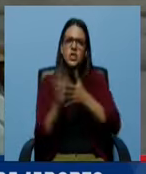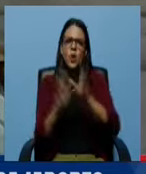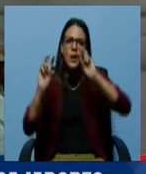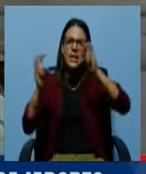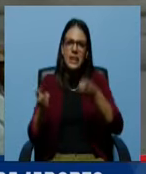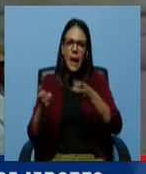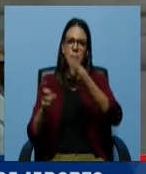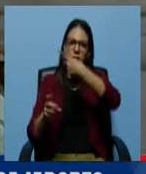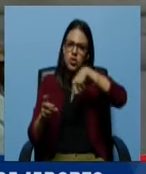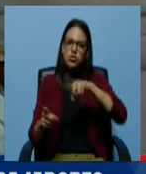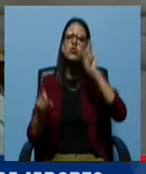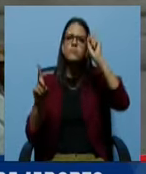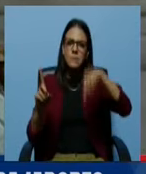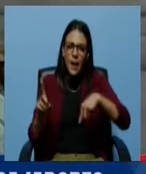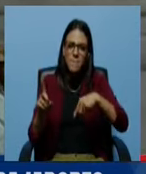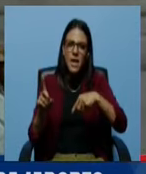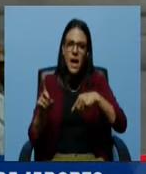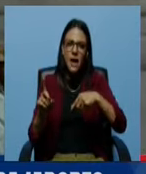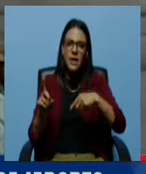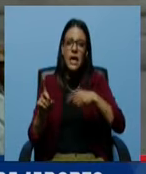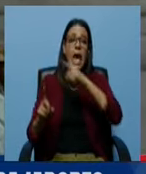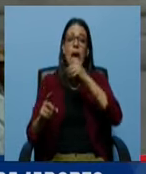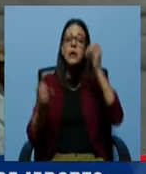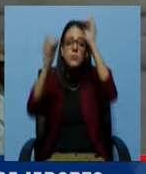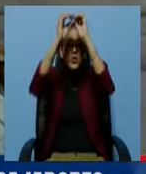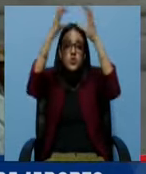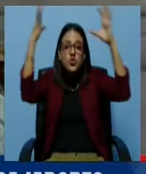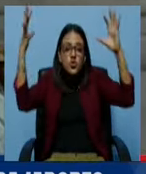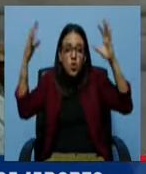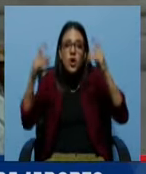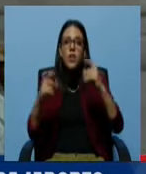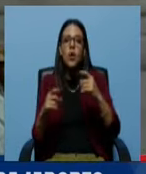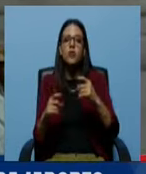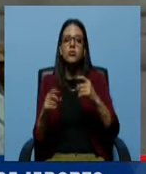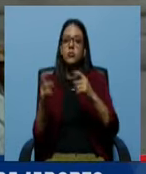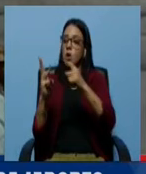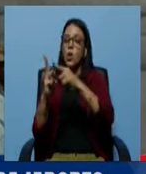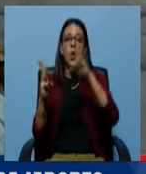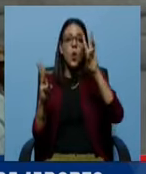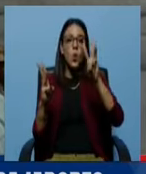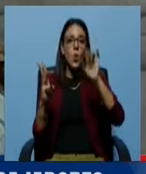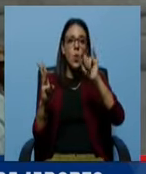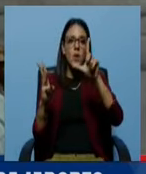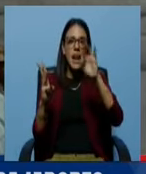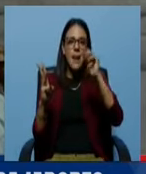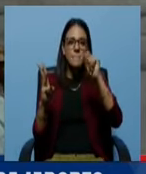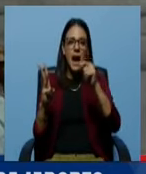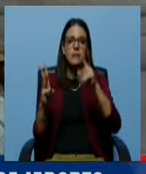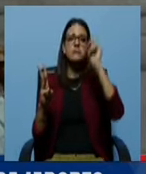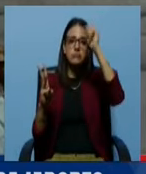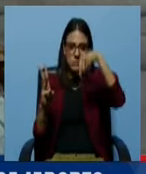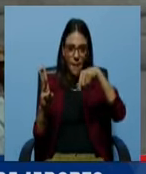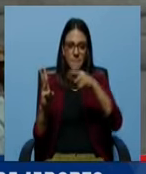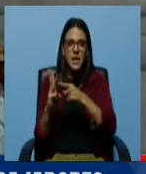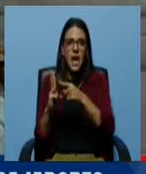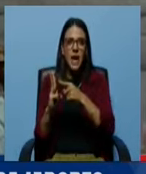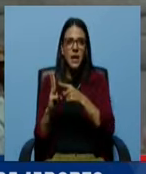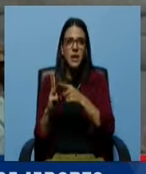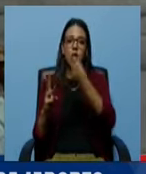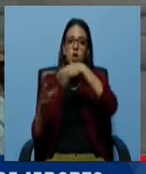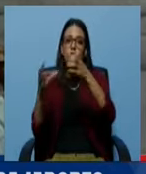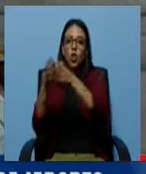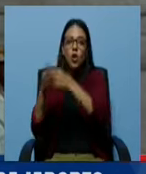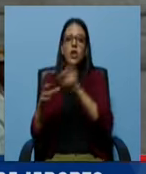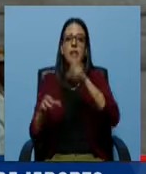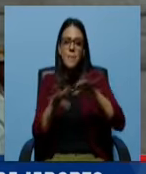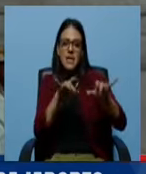materia, también hiperquinético soñador, Wilmar Castro Soteldo, y el compañero